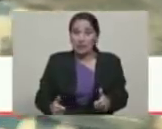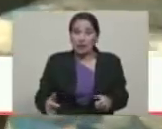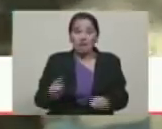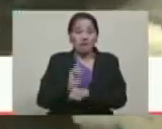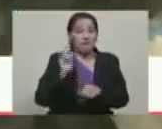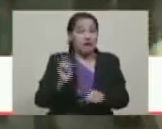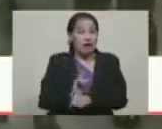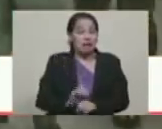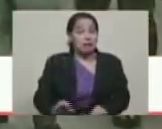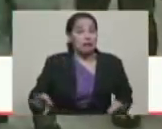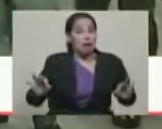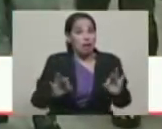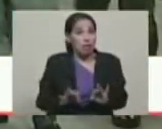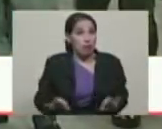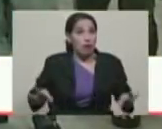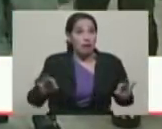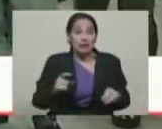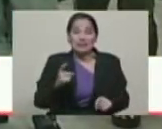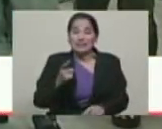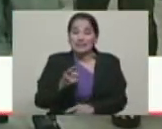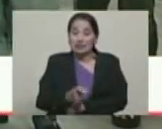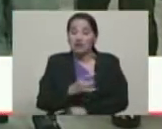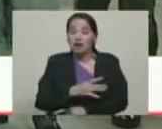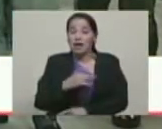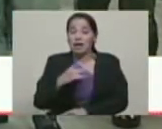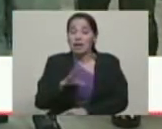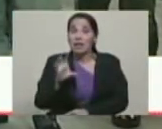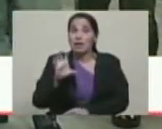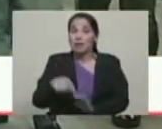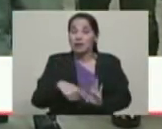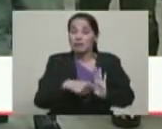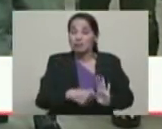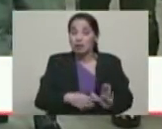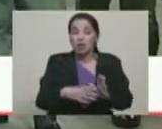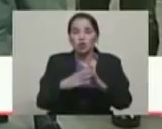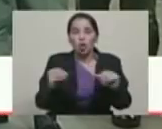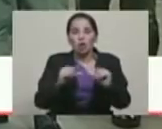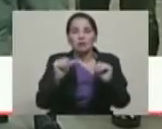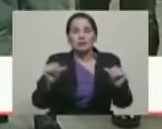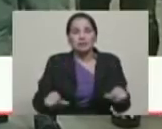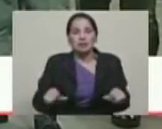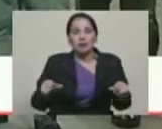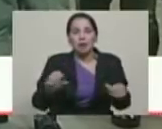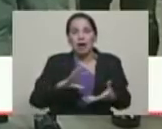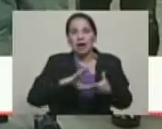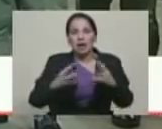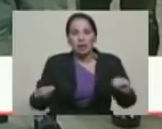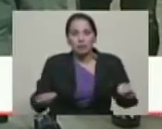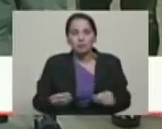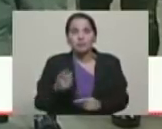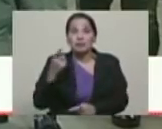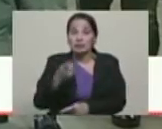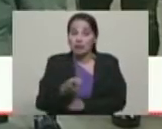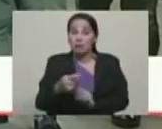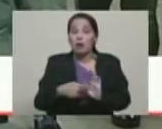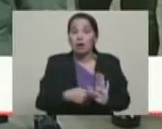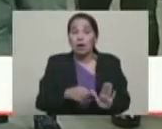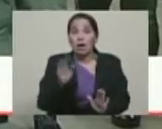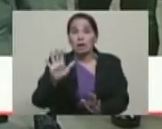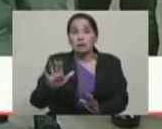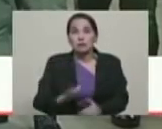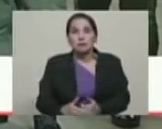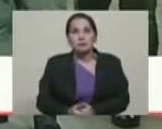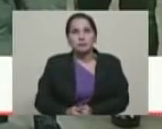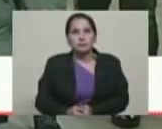falla, debe ser a través del carnet de la patria todo el sistema CLAP. Así debe ser. Son